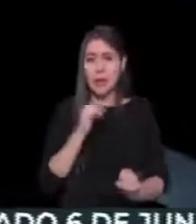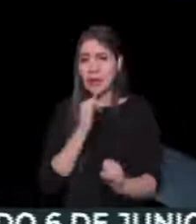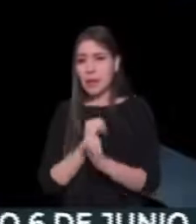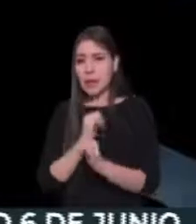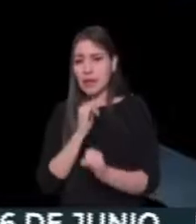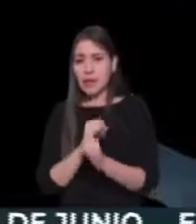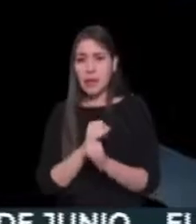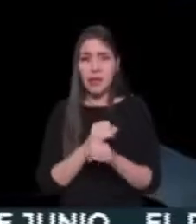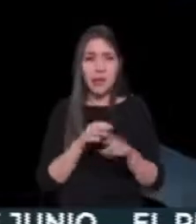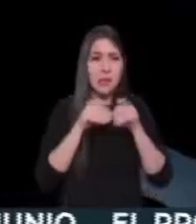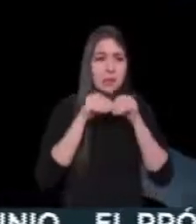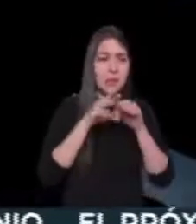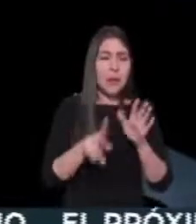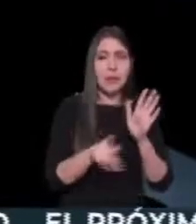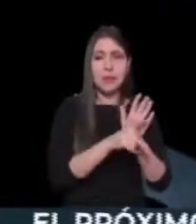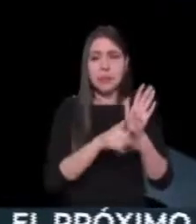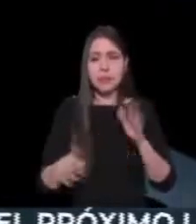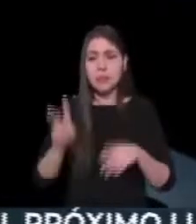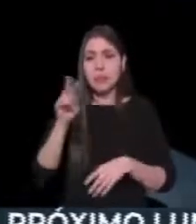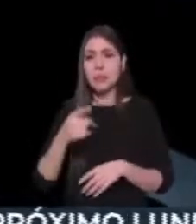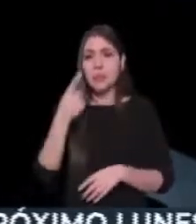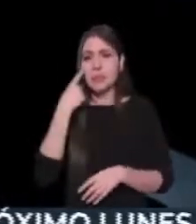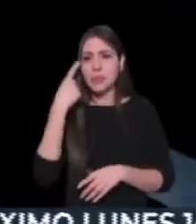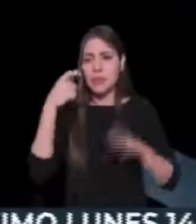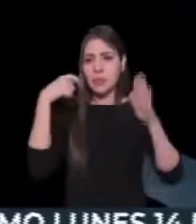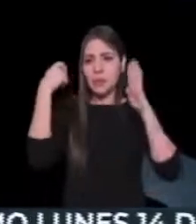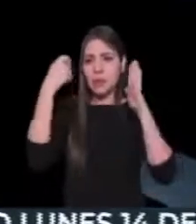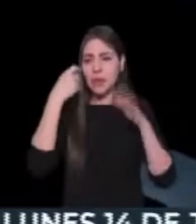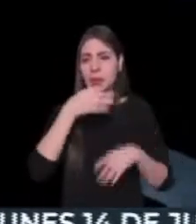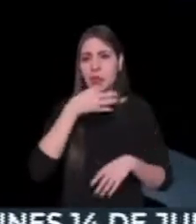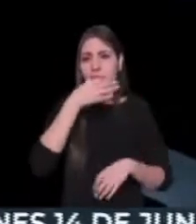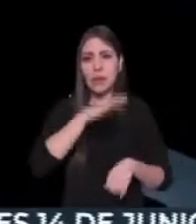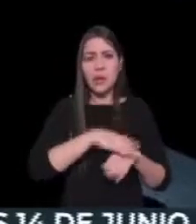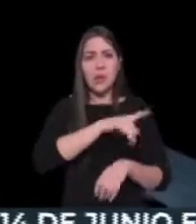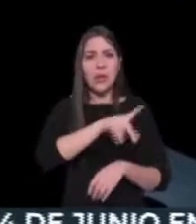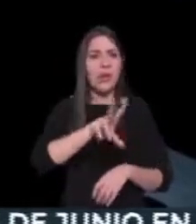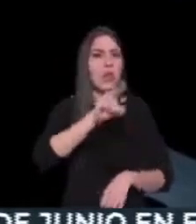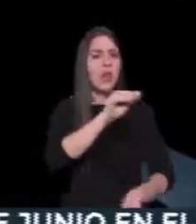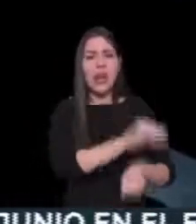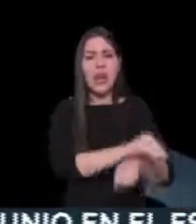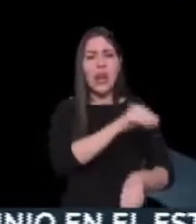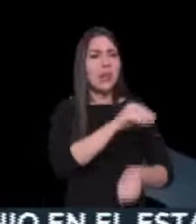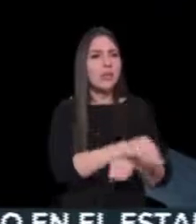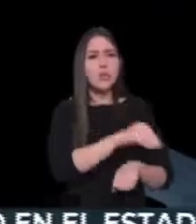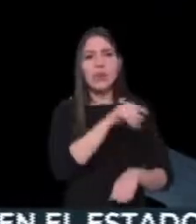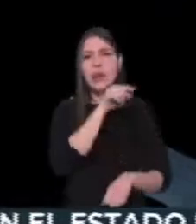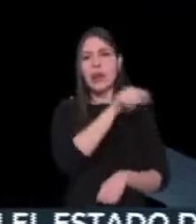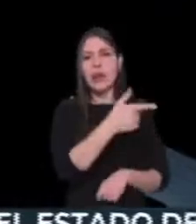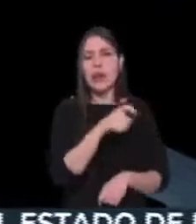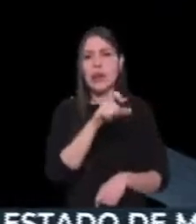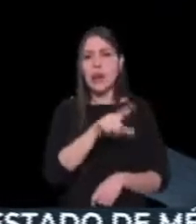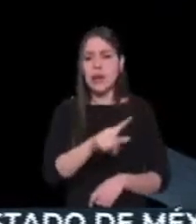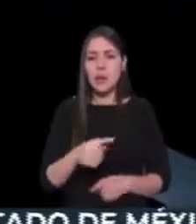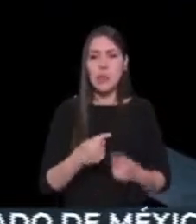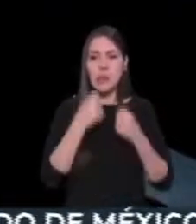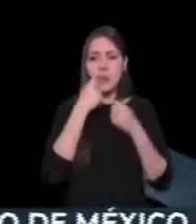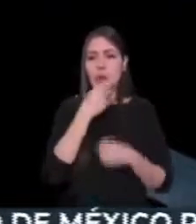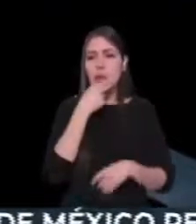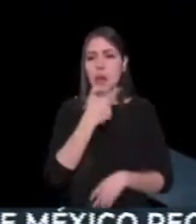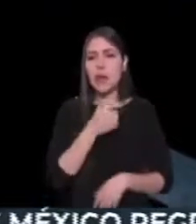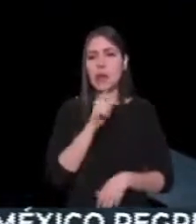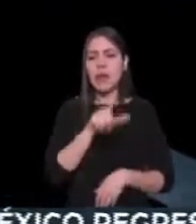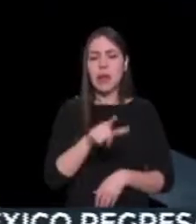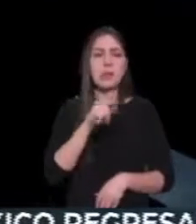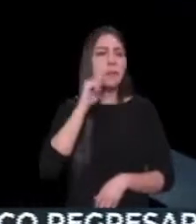prensa, vimos un video en el que un periodista llamaba a no hacerle caso al doctor Gatell, y a pesar de eso el doctor